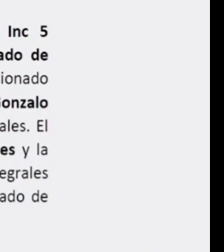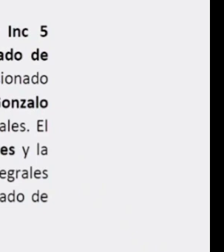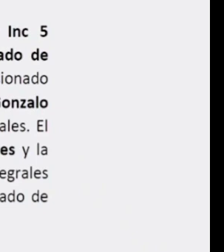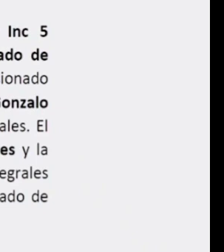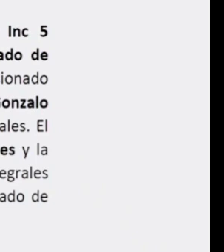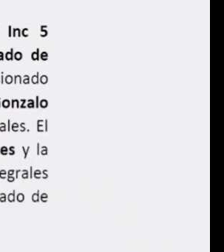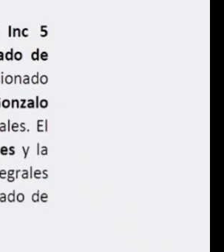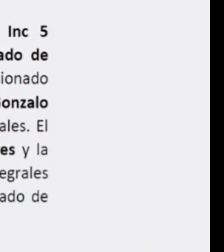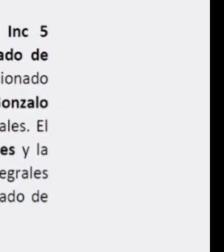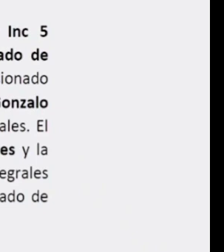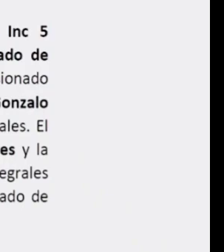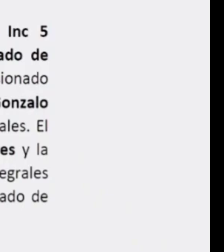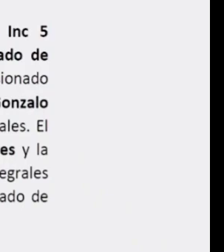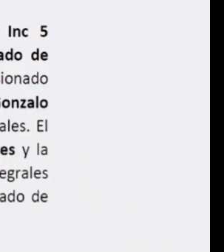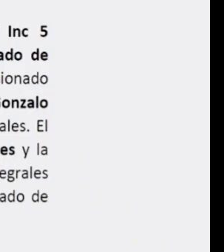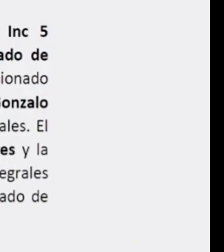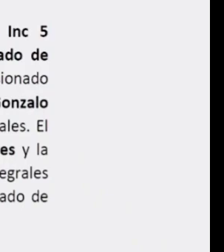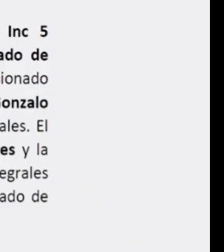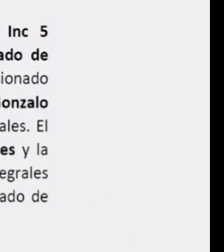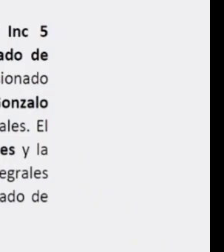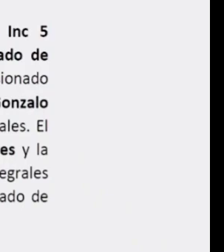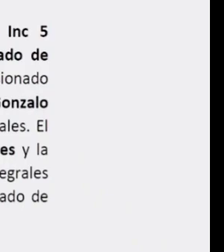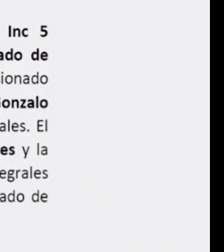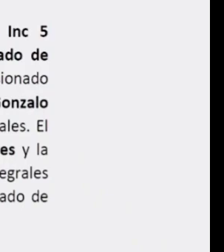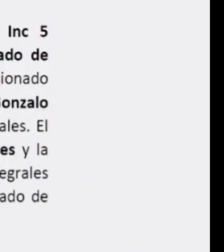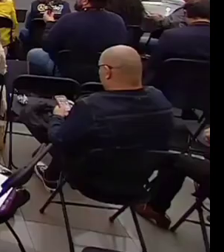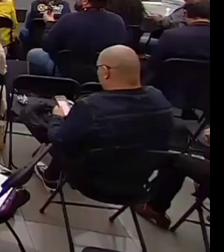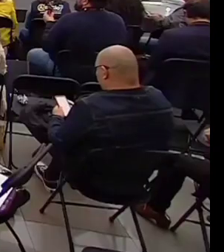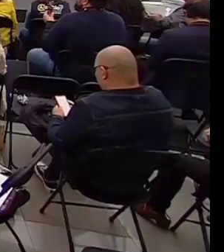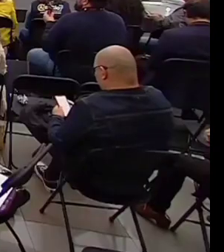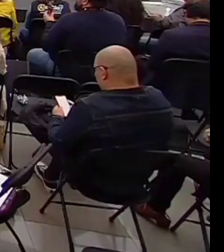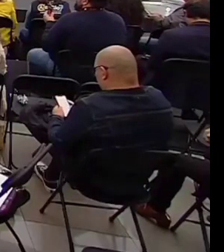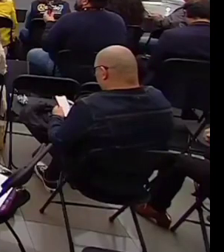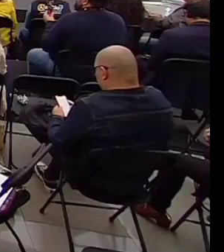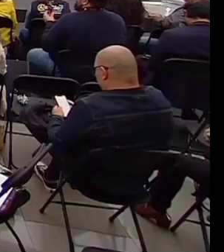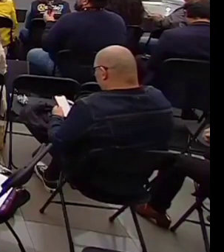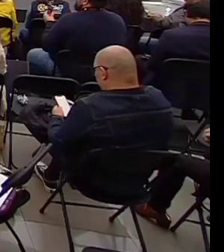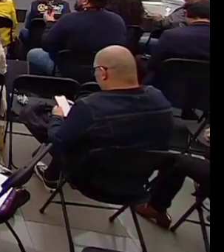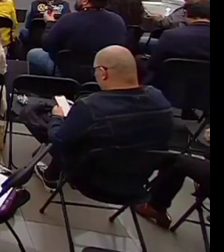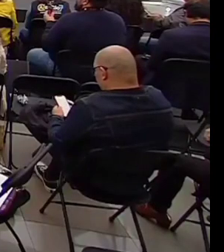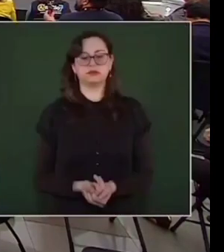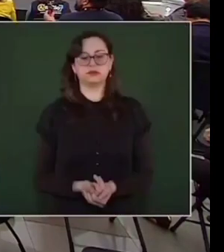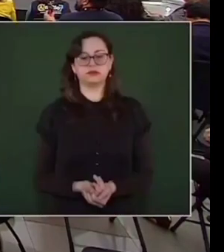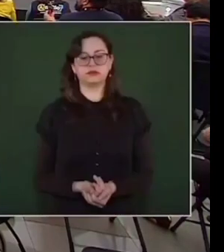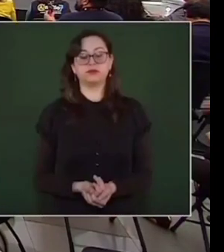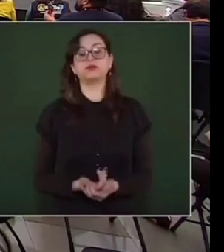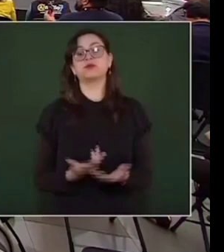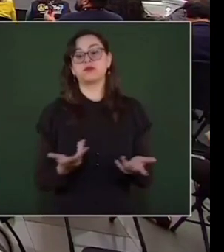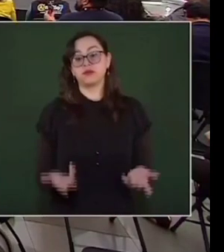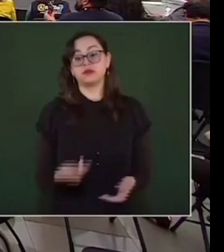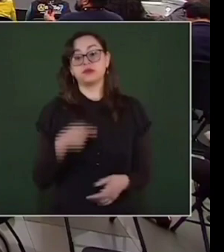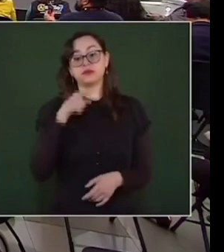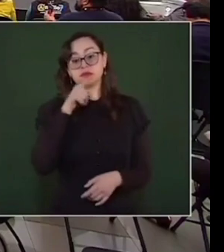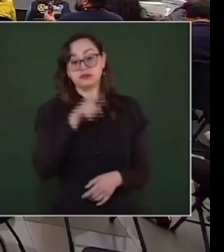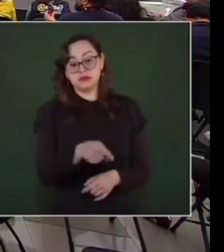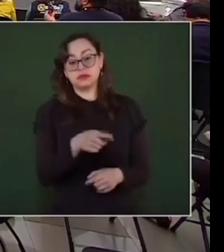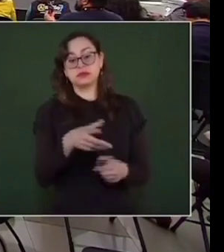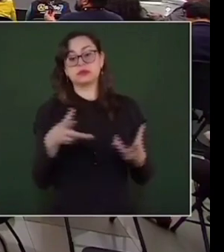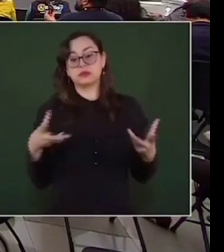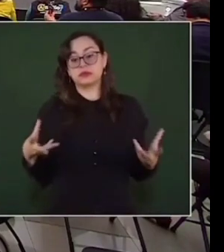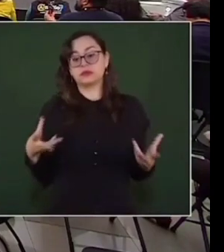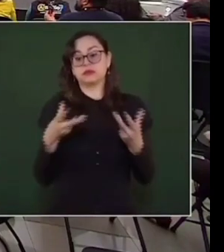del sistema PRIAN, visto como sistema, porque eso no es una